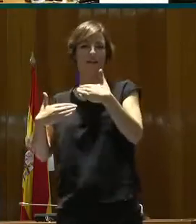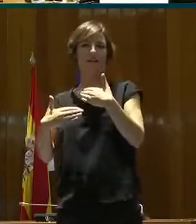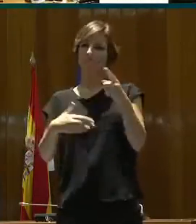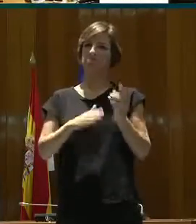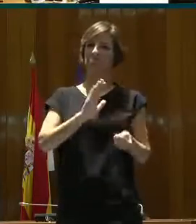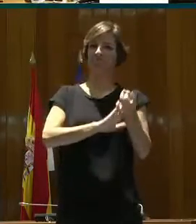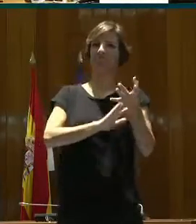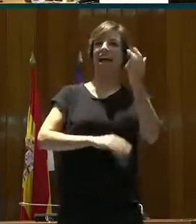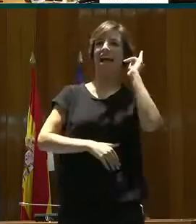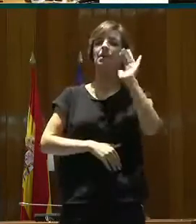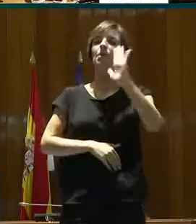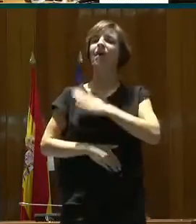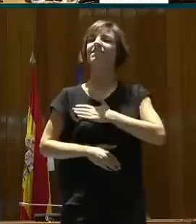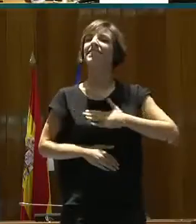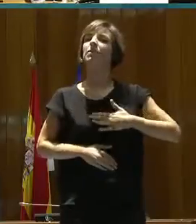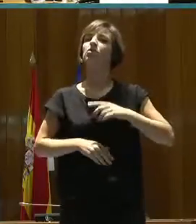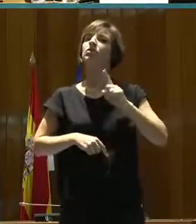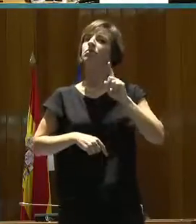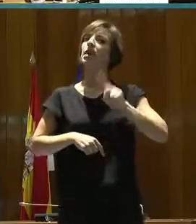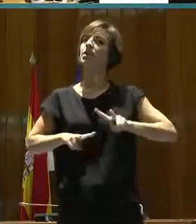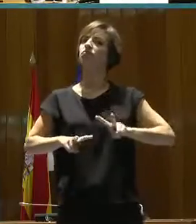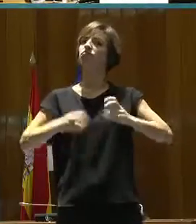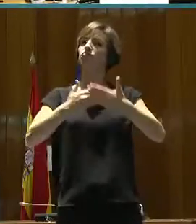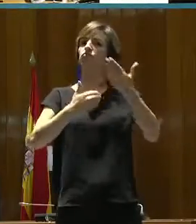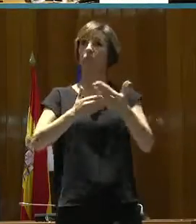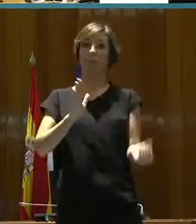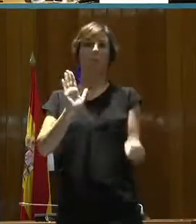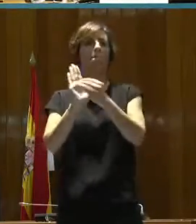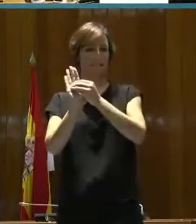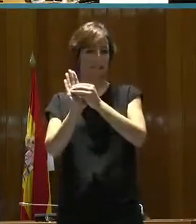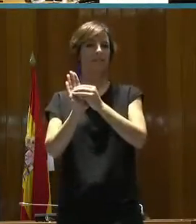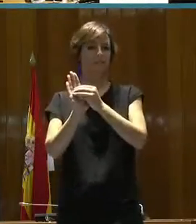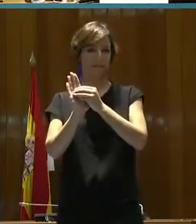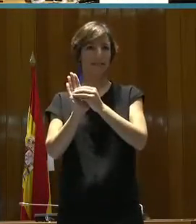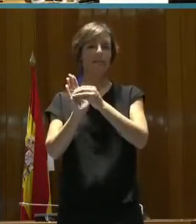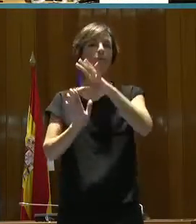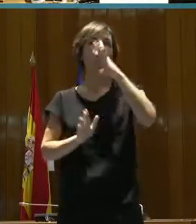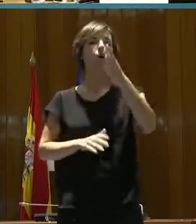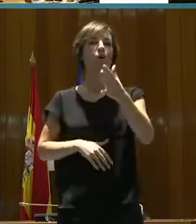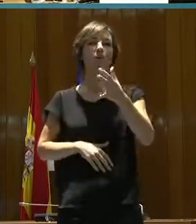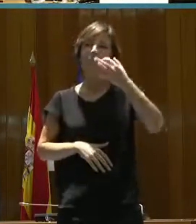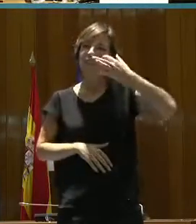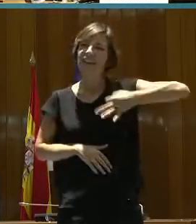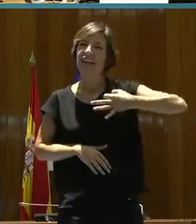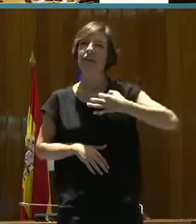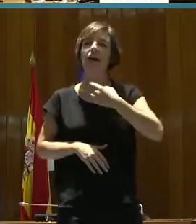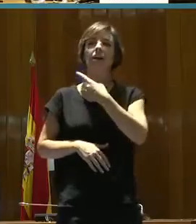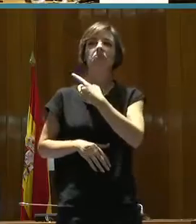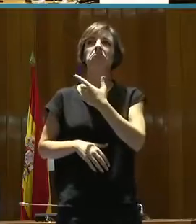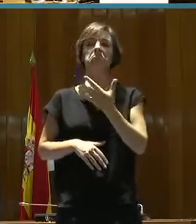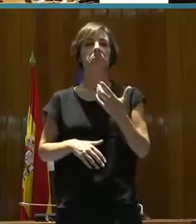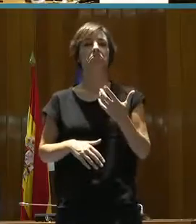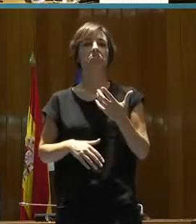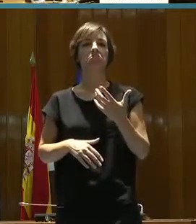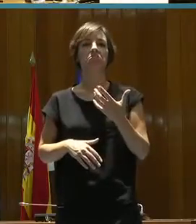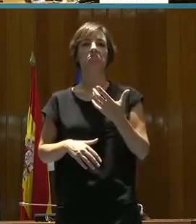modos, hemos querido innovar también en ese sentido, incluyendo ese componente, porque en realidad eso puede no